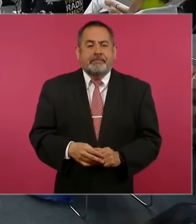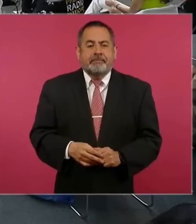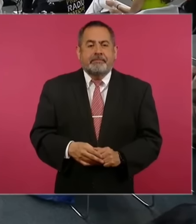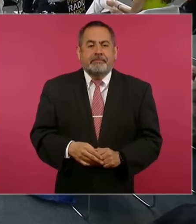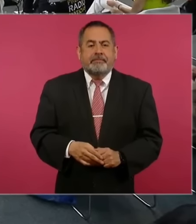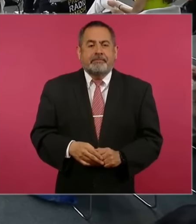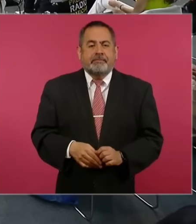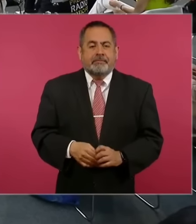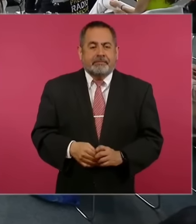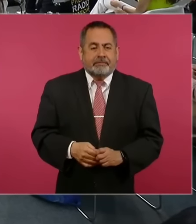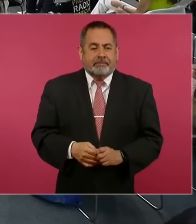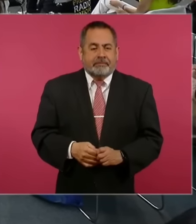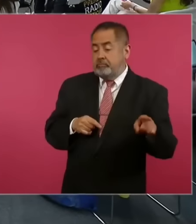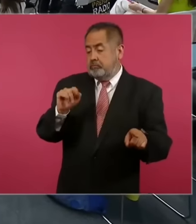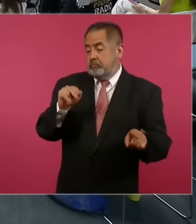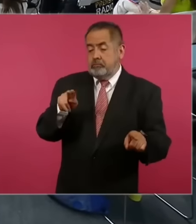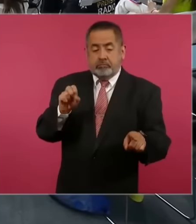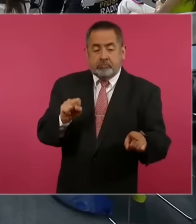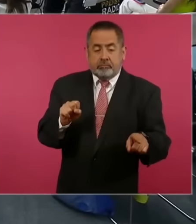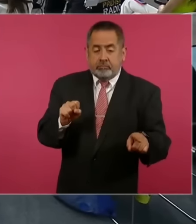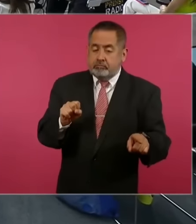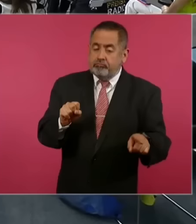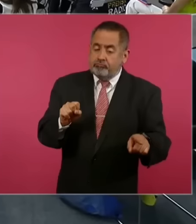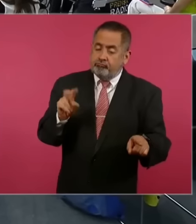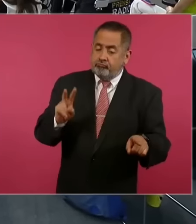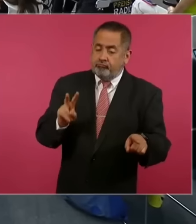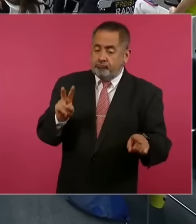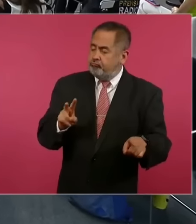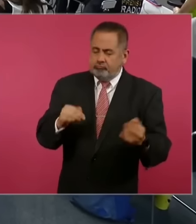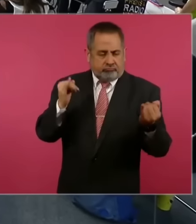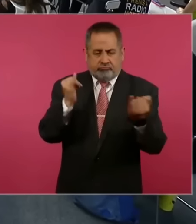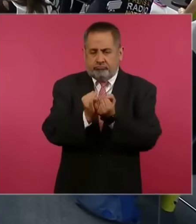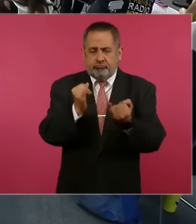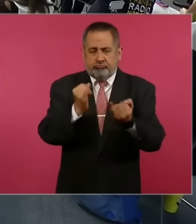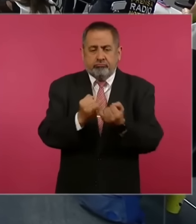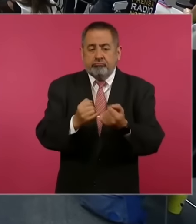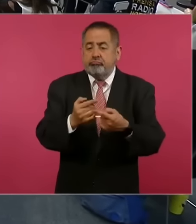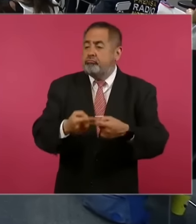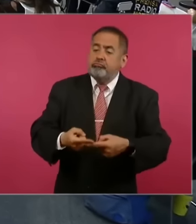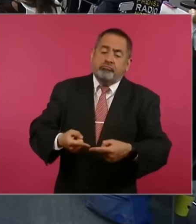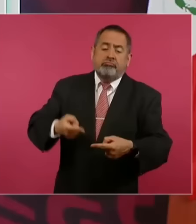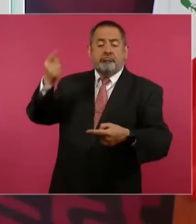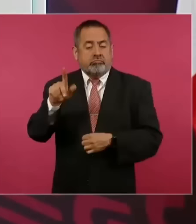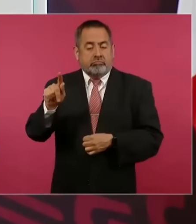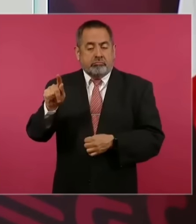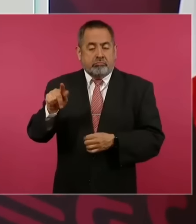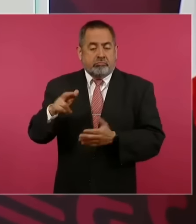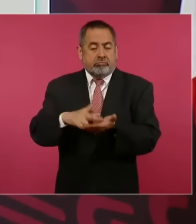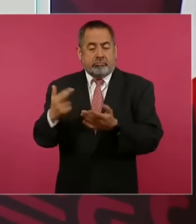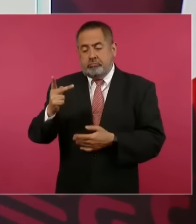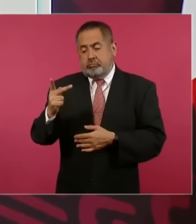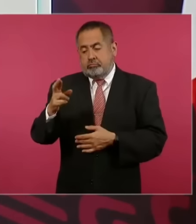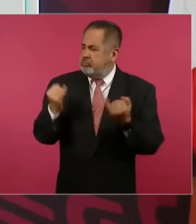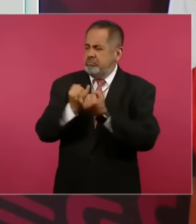que Latinos es el proceso de los años 70, que es un